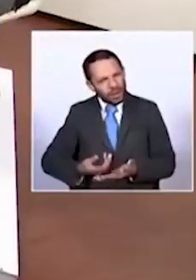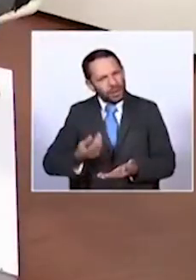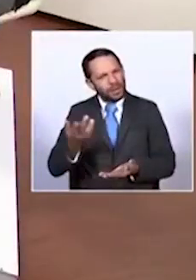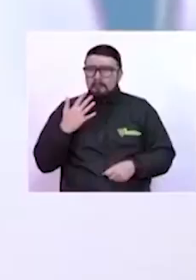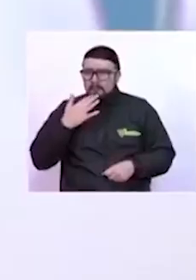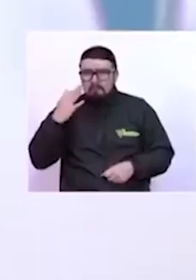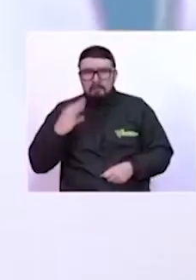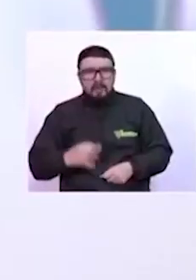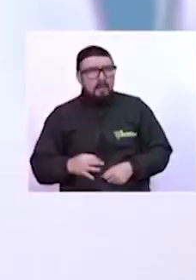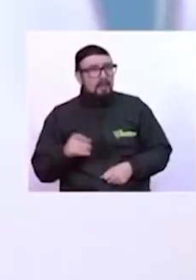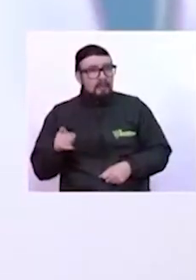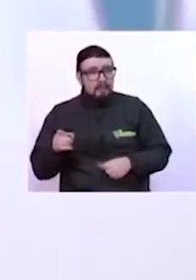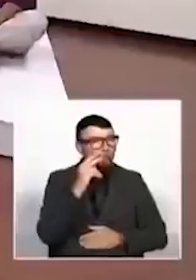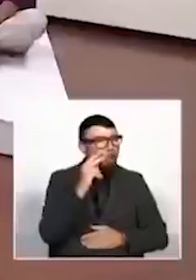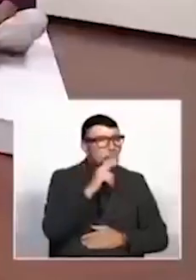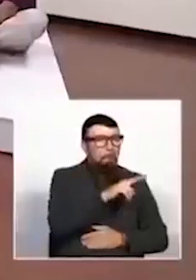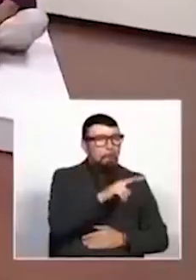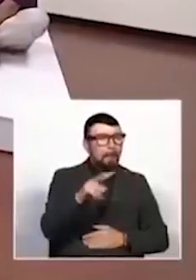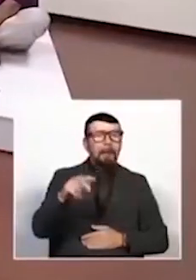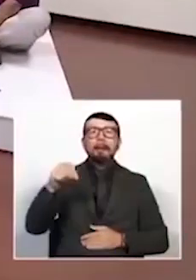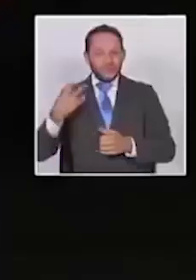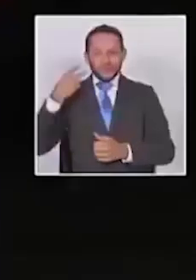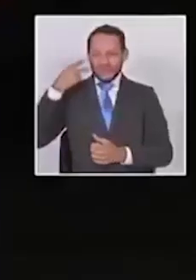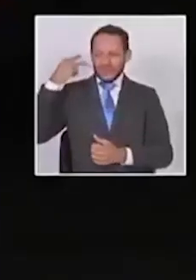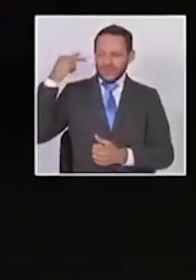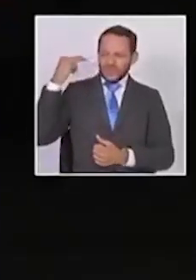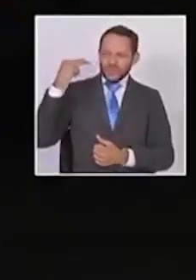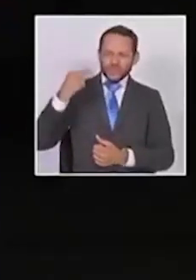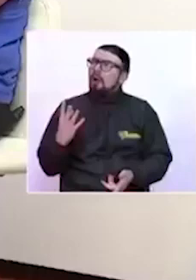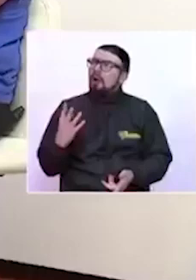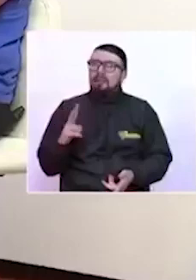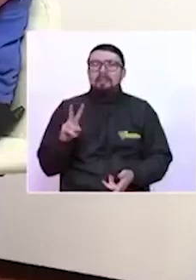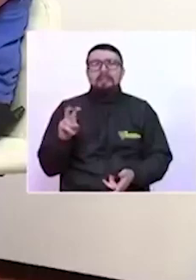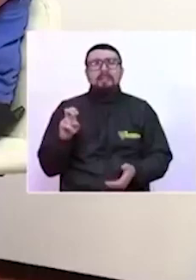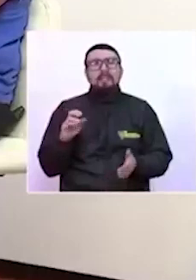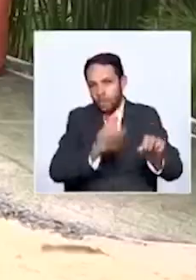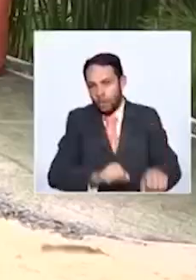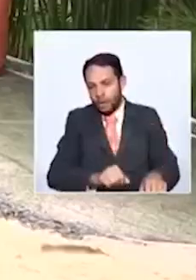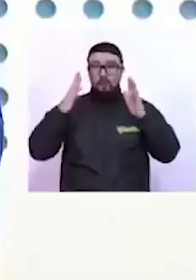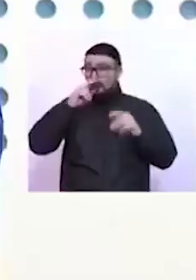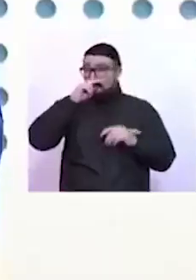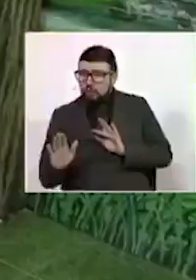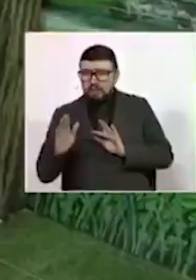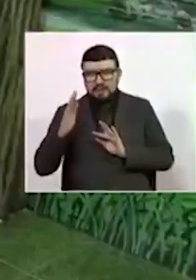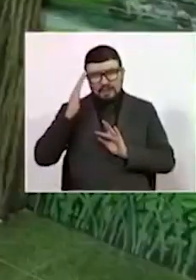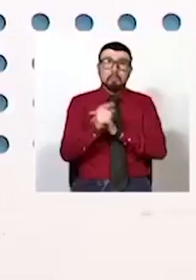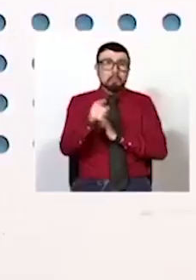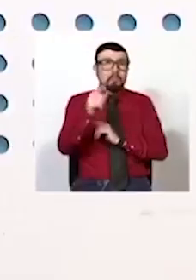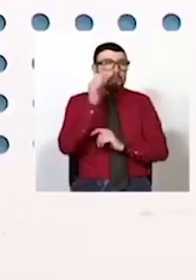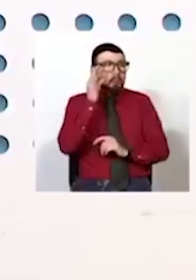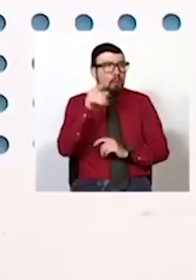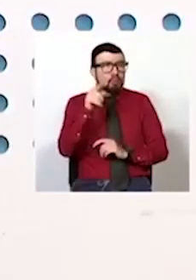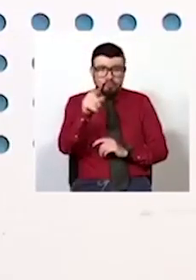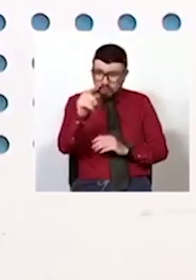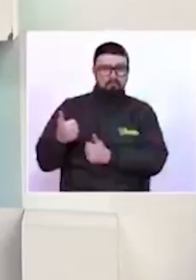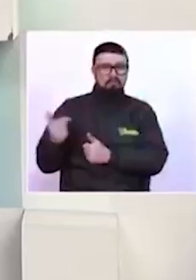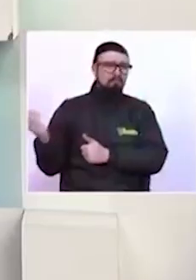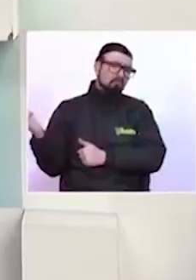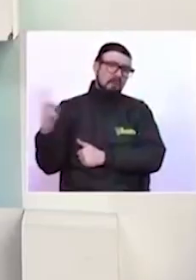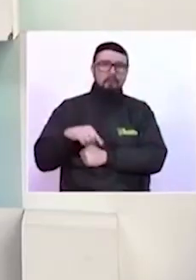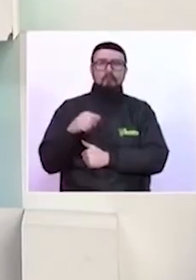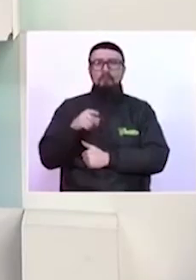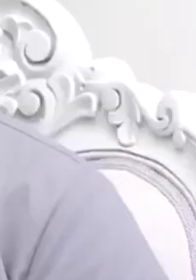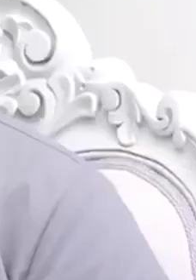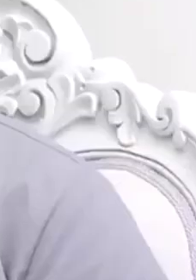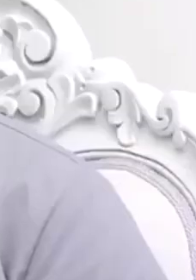para que paso a paso logremos tener mejores estilos de vida. Los invitamos que todos los días le aporten un grano de arena a su